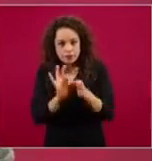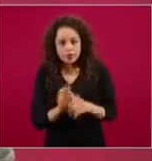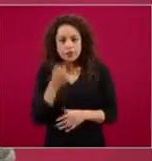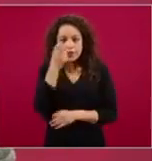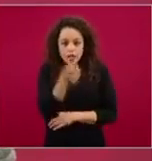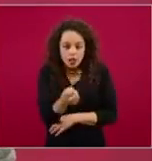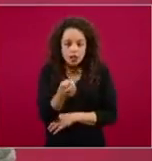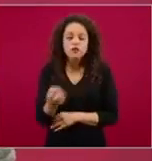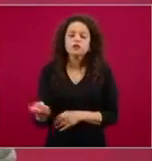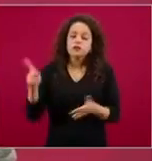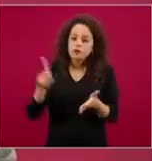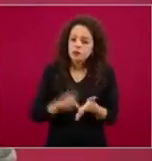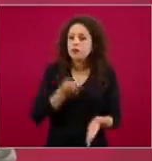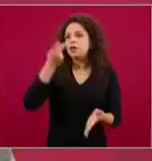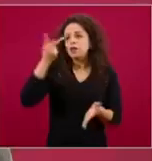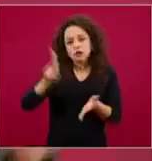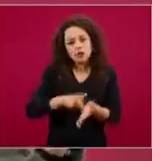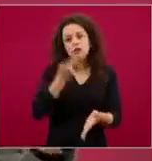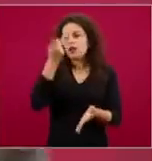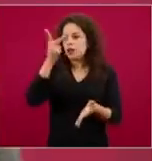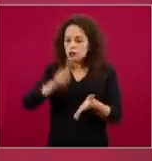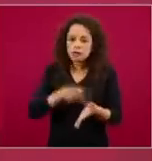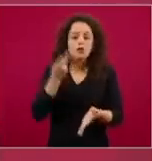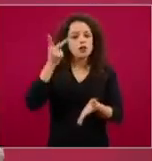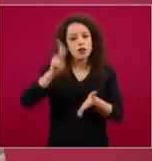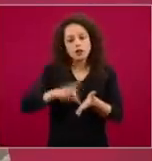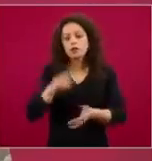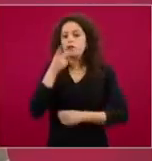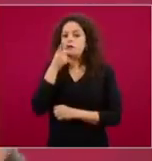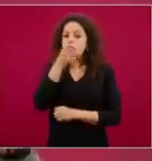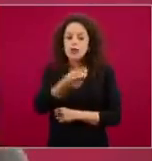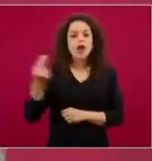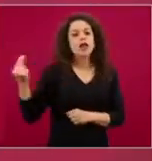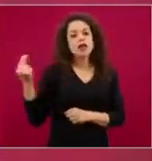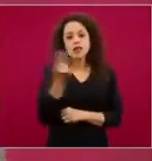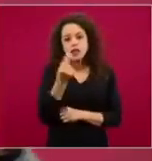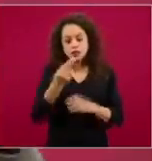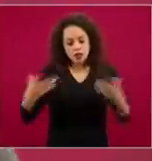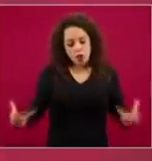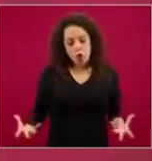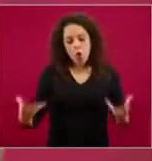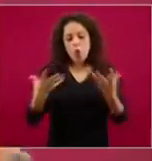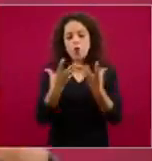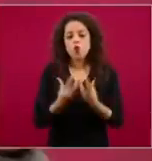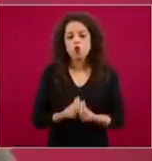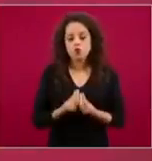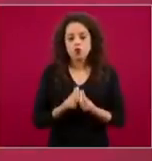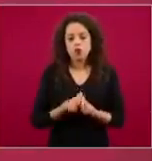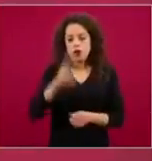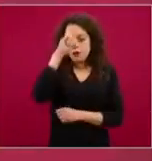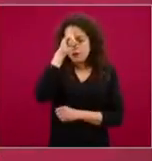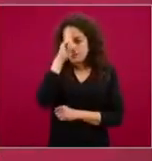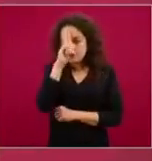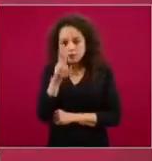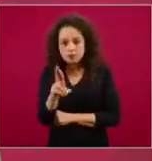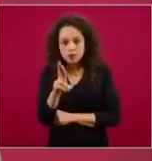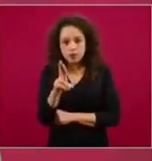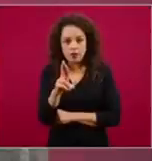otra y otra vez al sentido de unidad, al sentido de cordialidad, de respeto, de